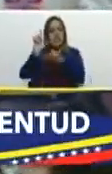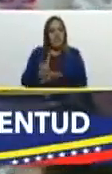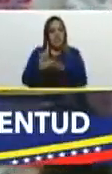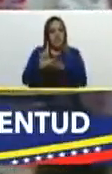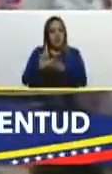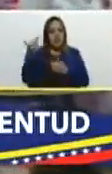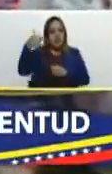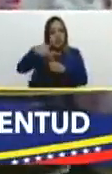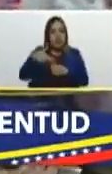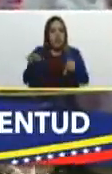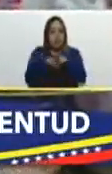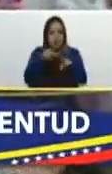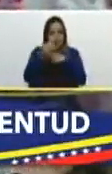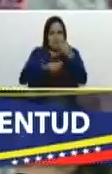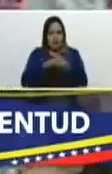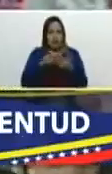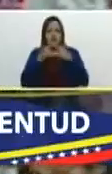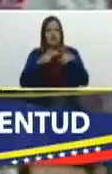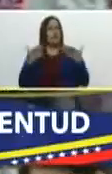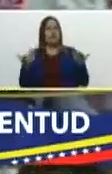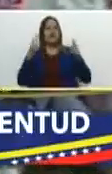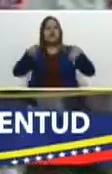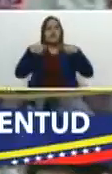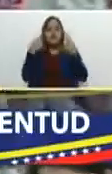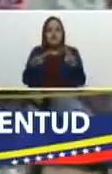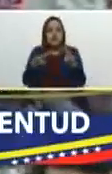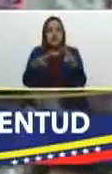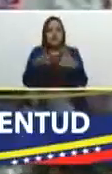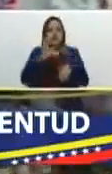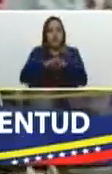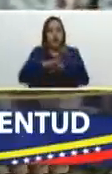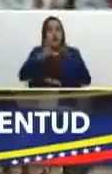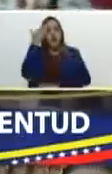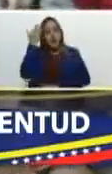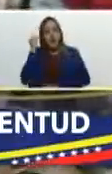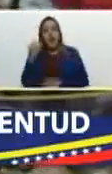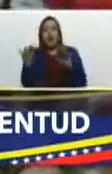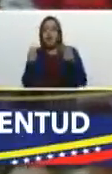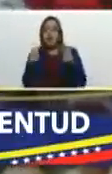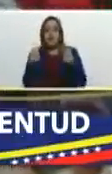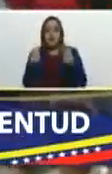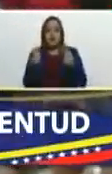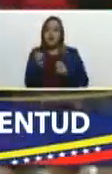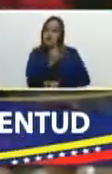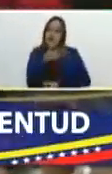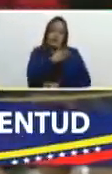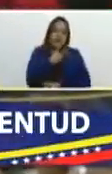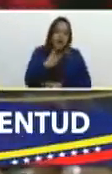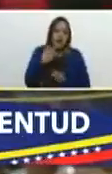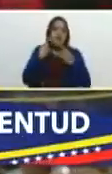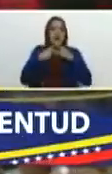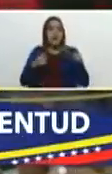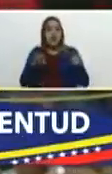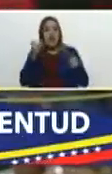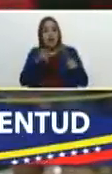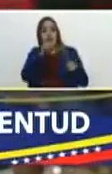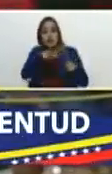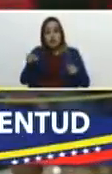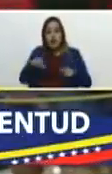lo están haciendo. Pero ¿cuál es lo innovador? Porque sabemos que van a haber muchos que no van a querer, pero si hay